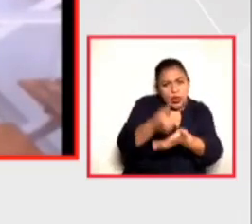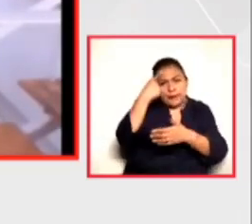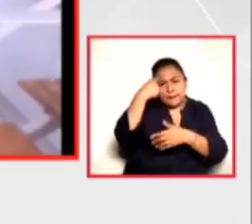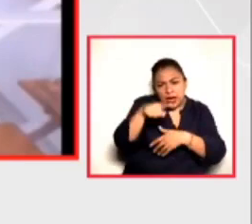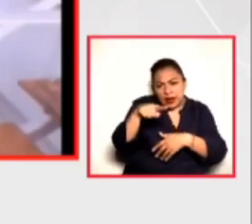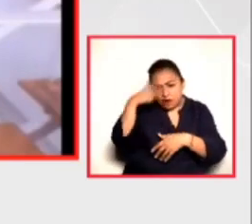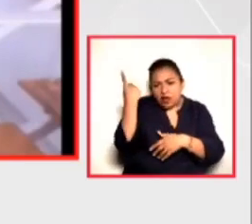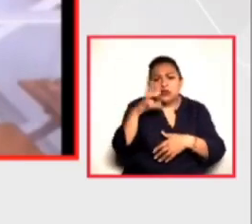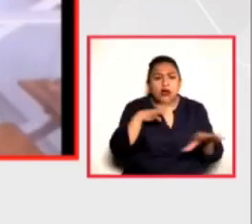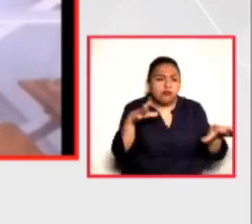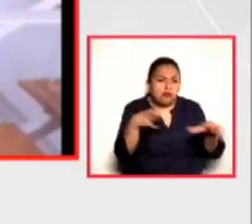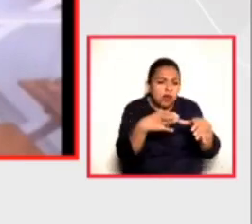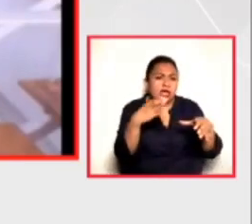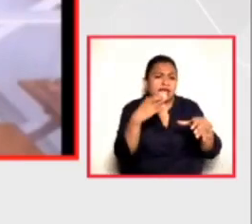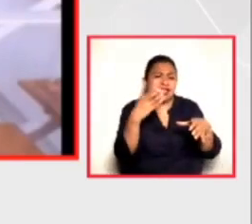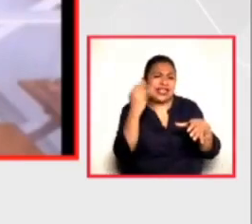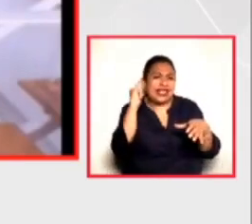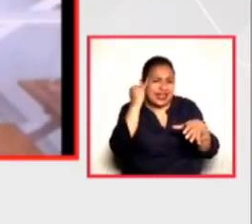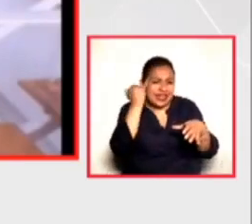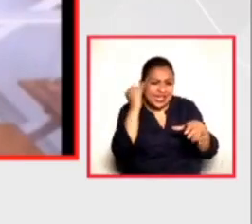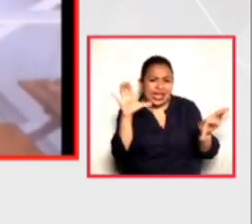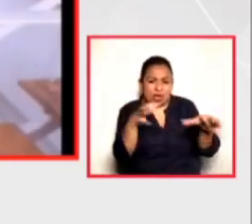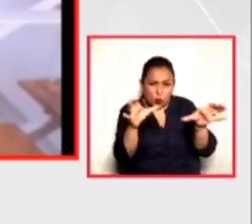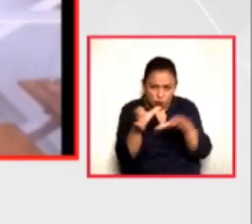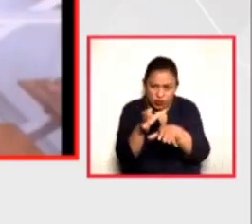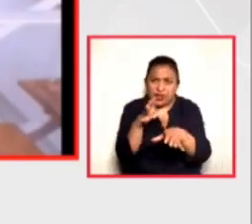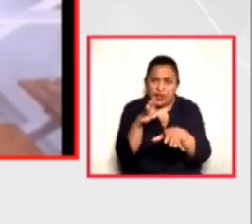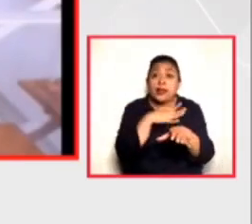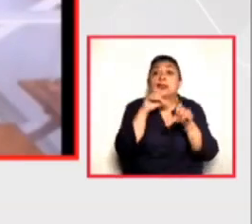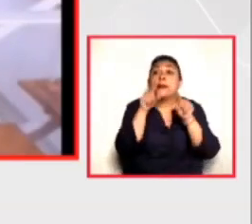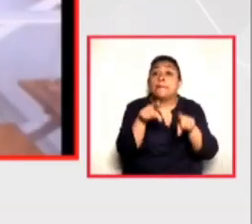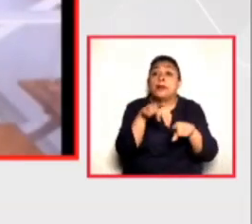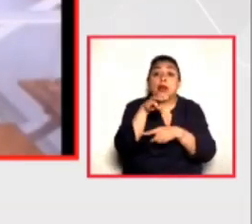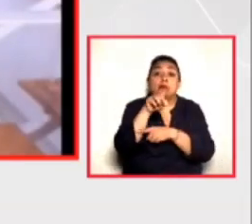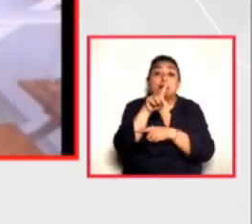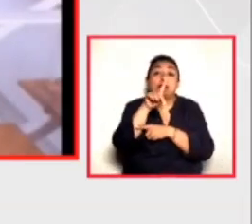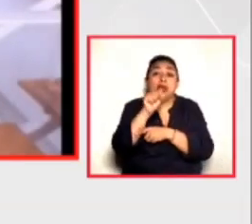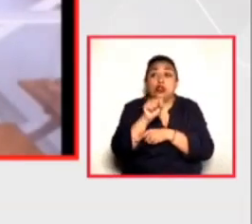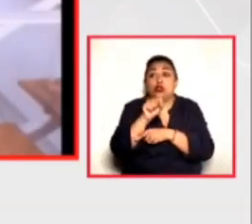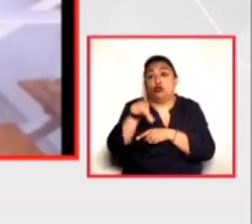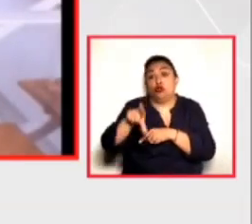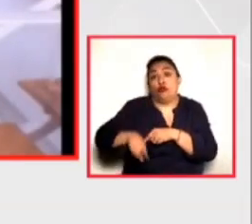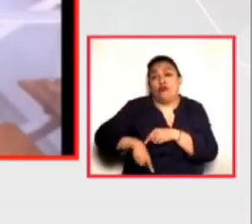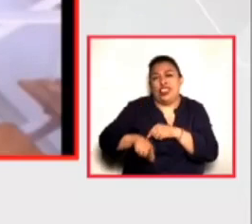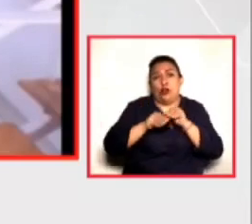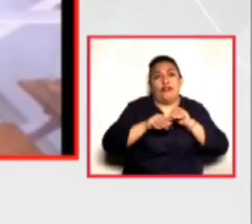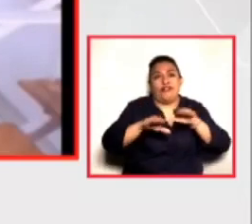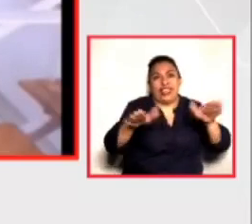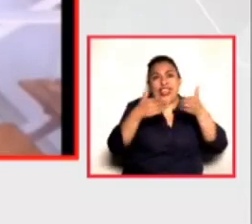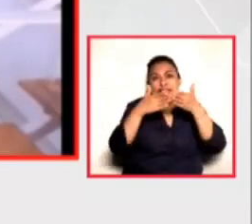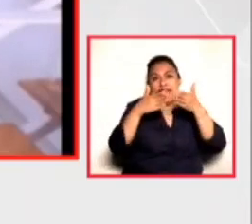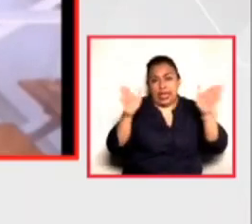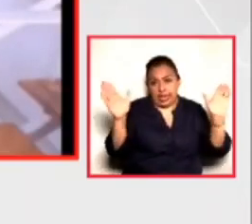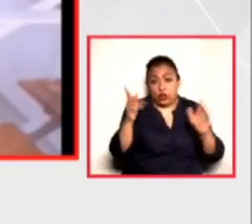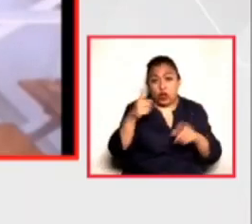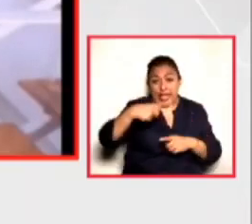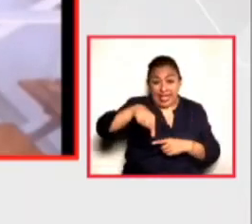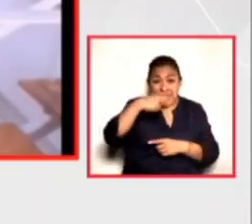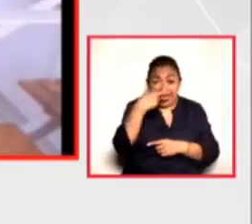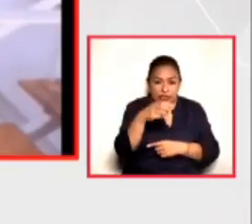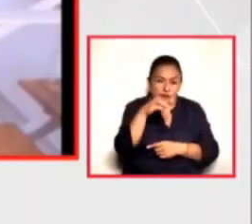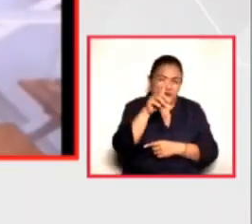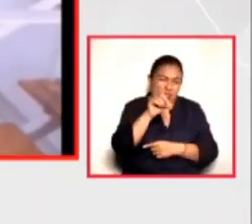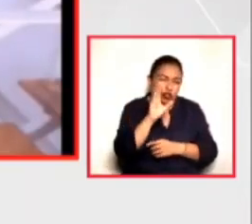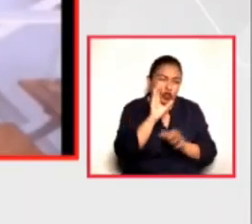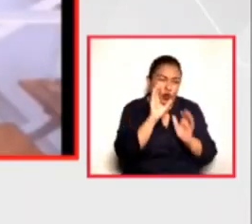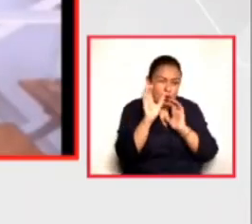indígenas comunitarios, pero también de los medios públicos, porque dicen, son estos medios los que